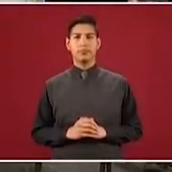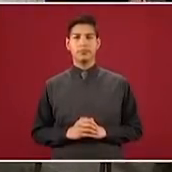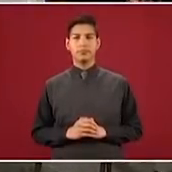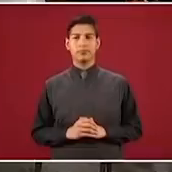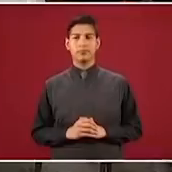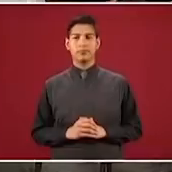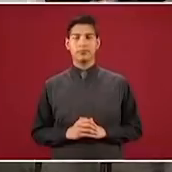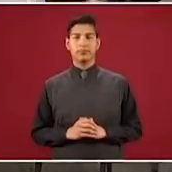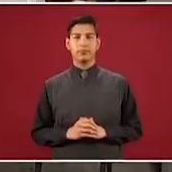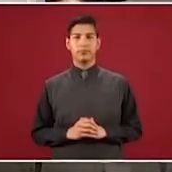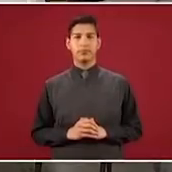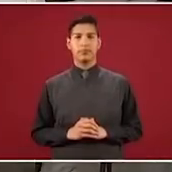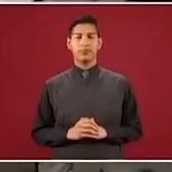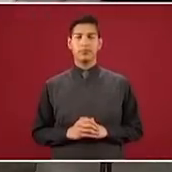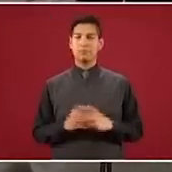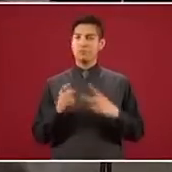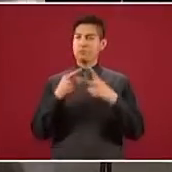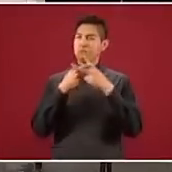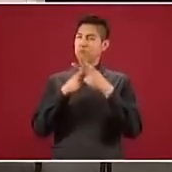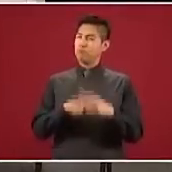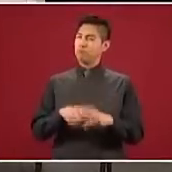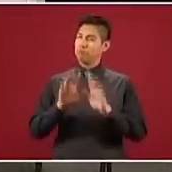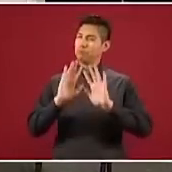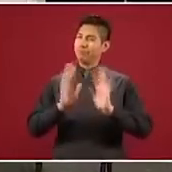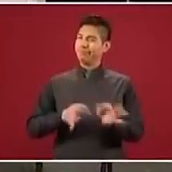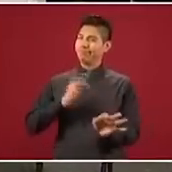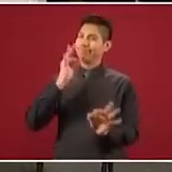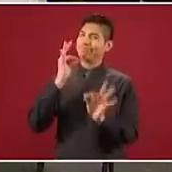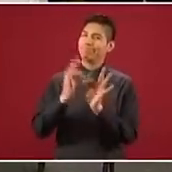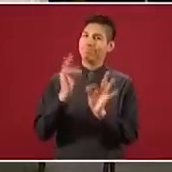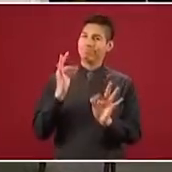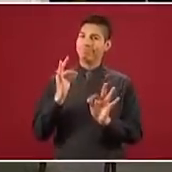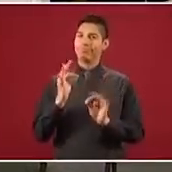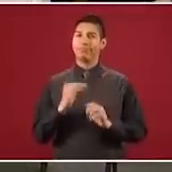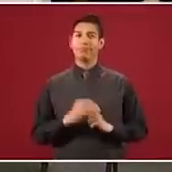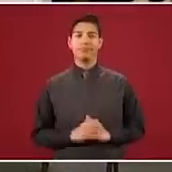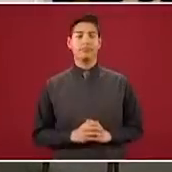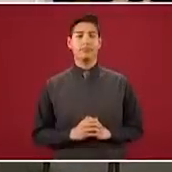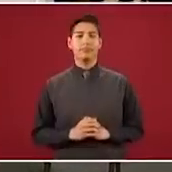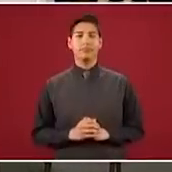Estamos iniciando puntualmente,